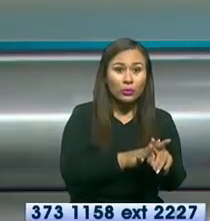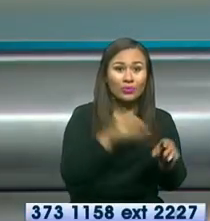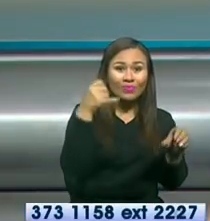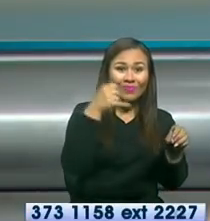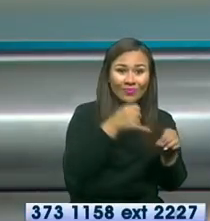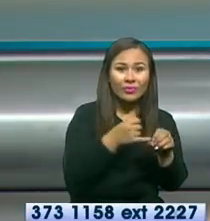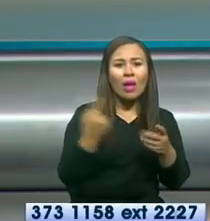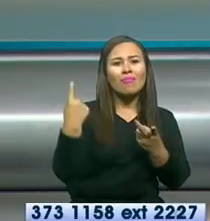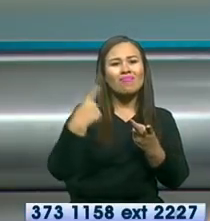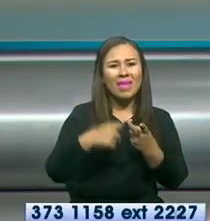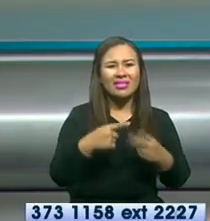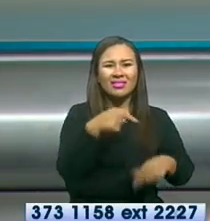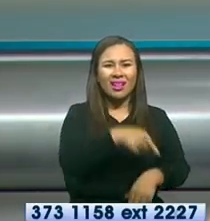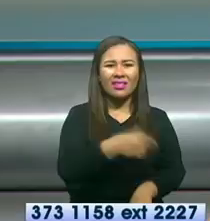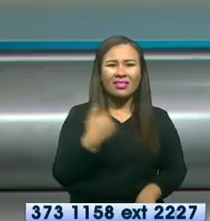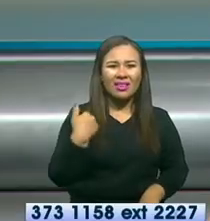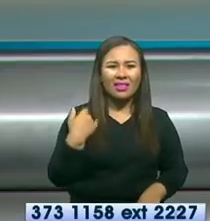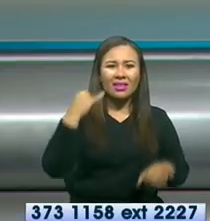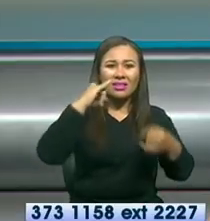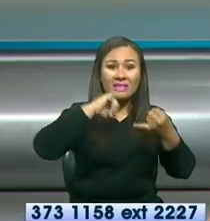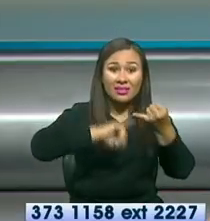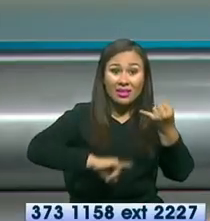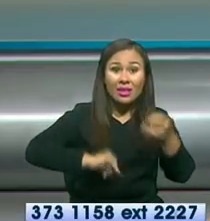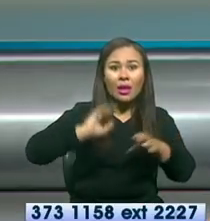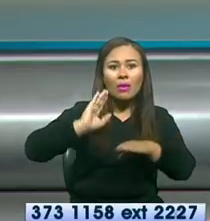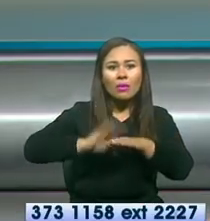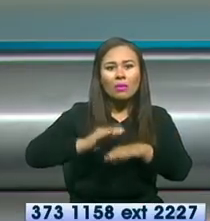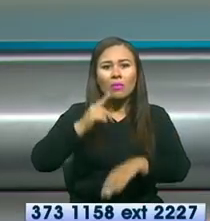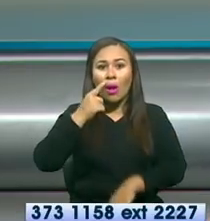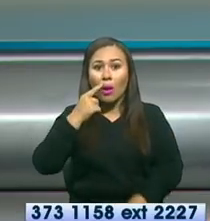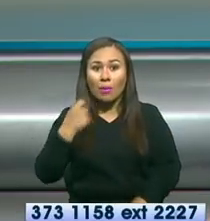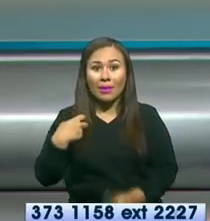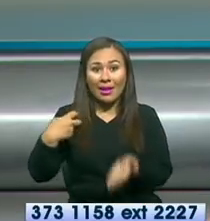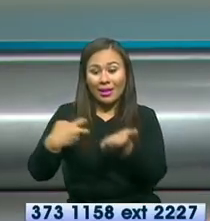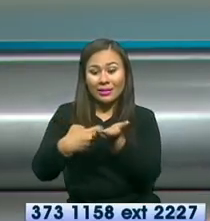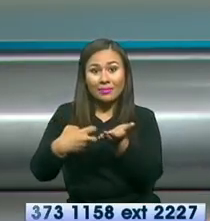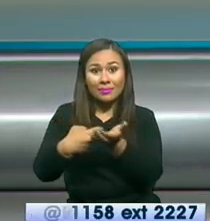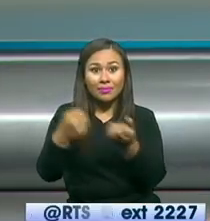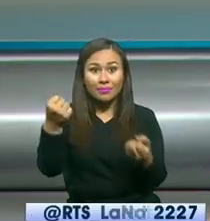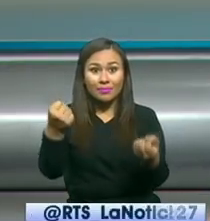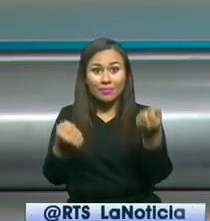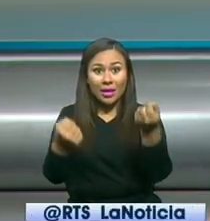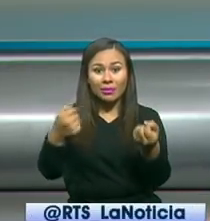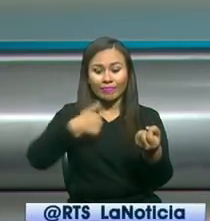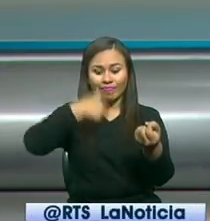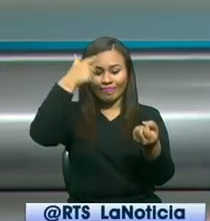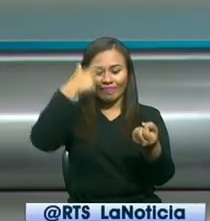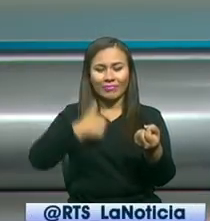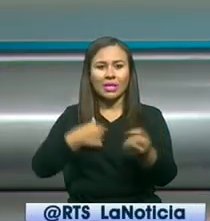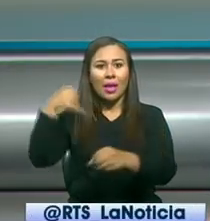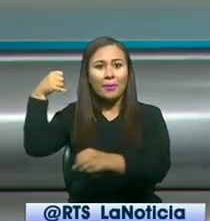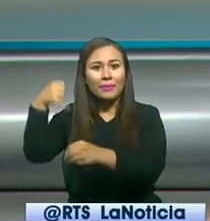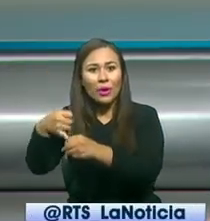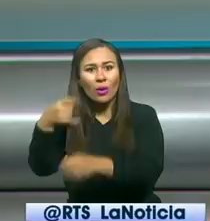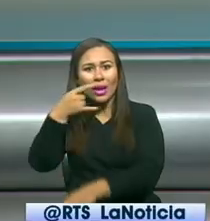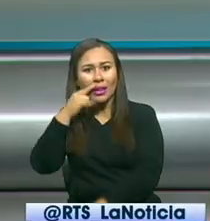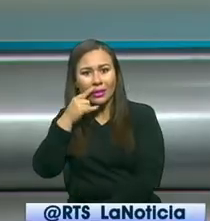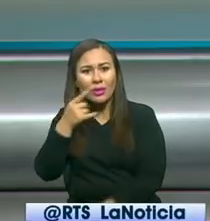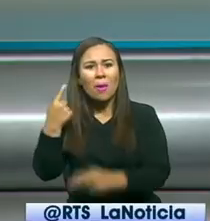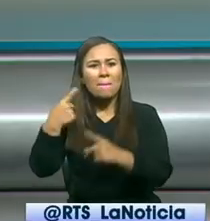VIH, presuntamente por el chofer de un expreso escolar en Guayaquil, desata la indignación de la sociedad, que exige una